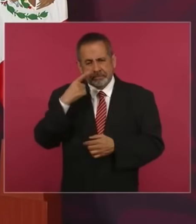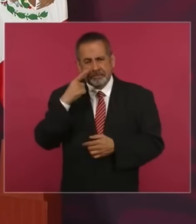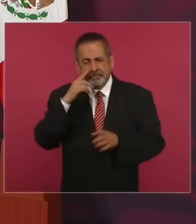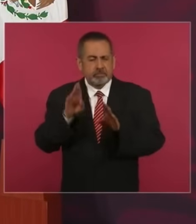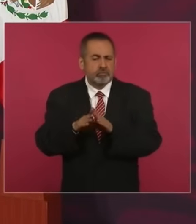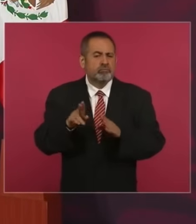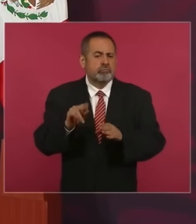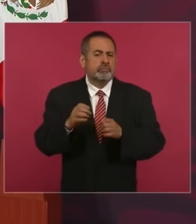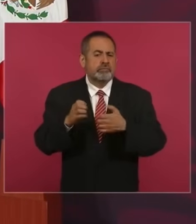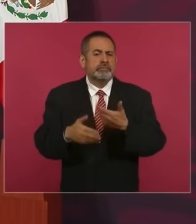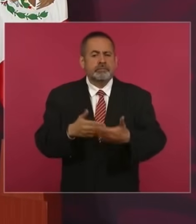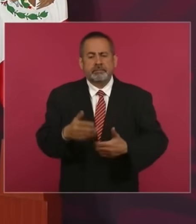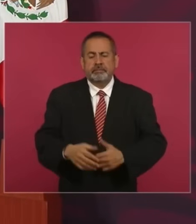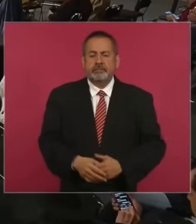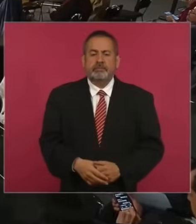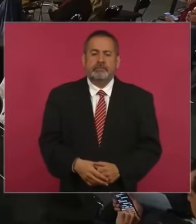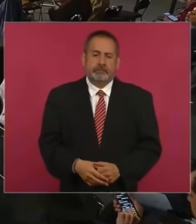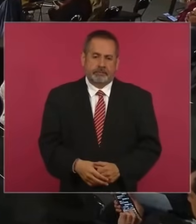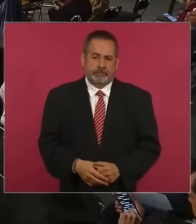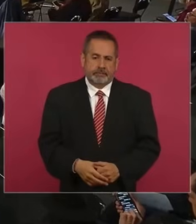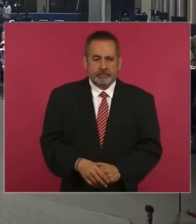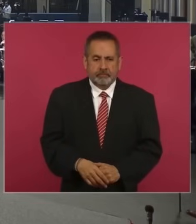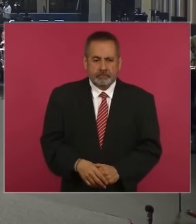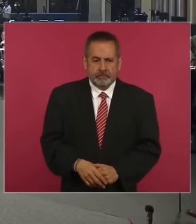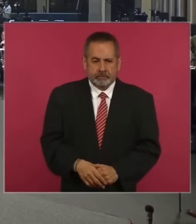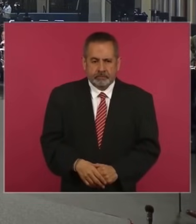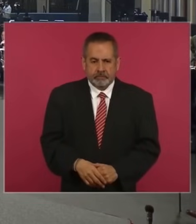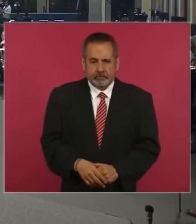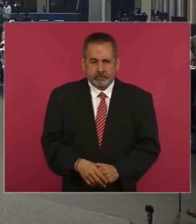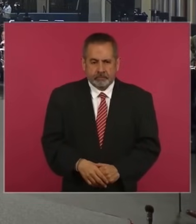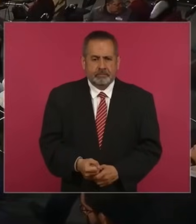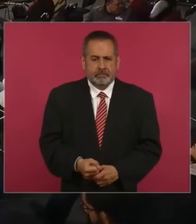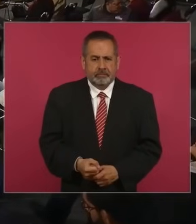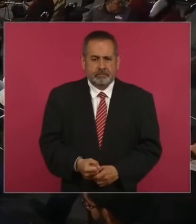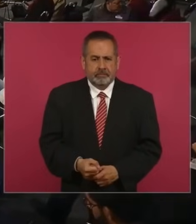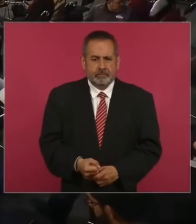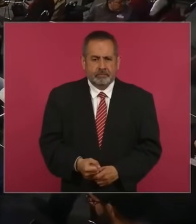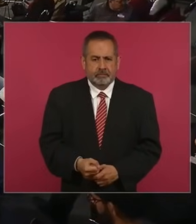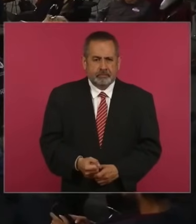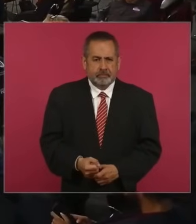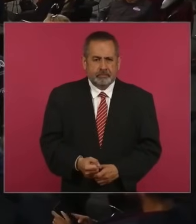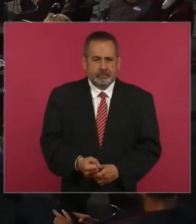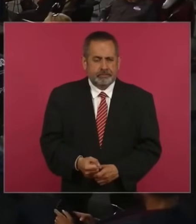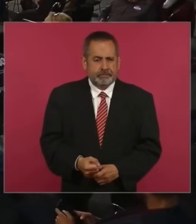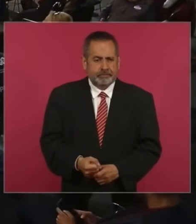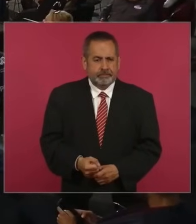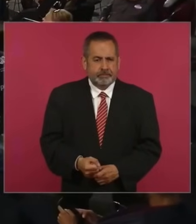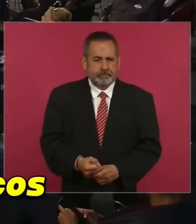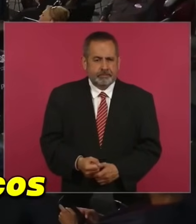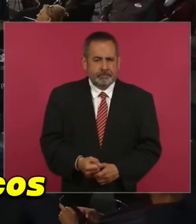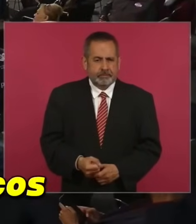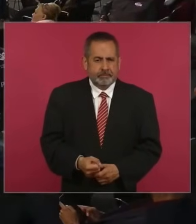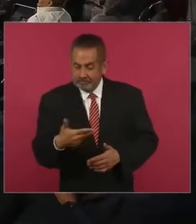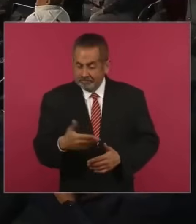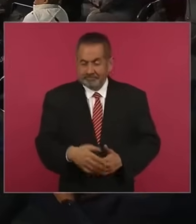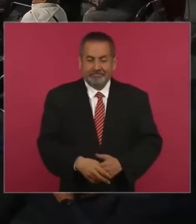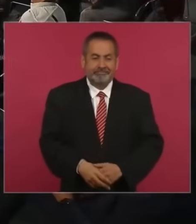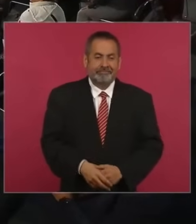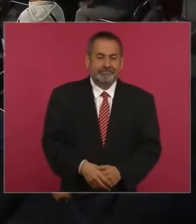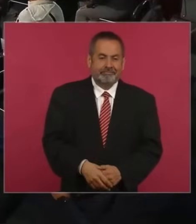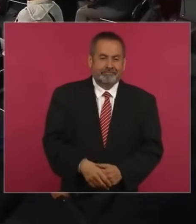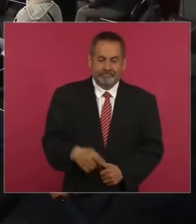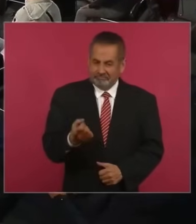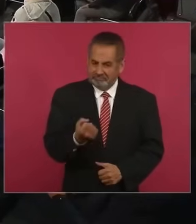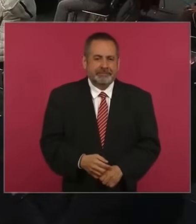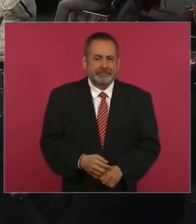vamos con el empleo en octubre. ¿Cómo ven a estos servidores públicos? Son